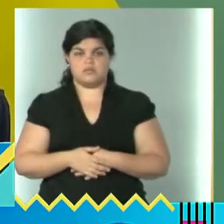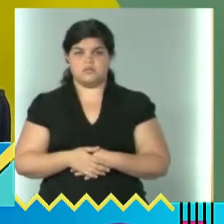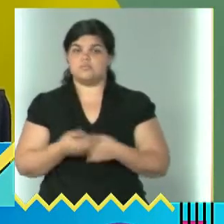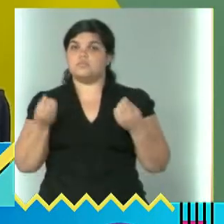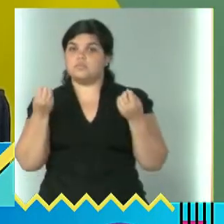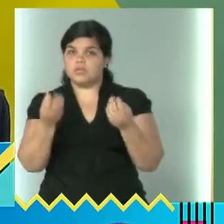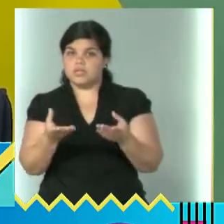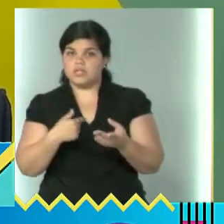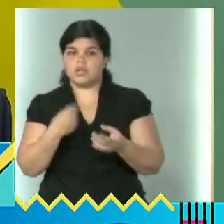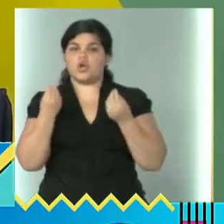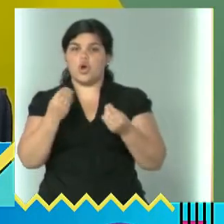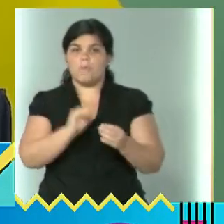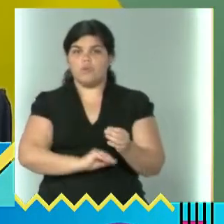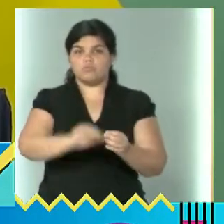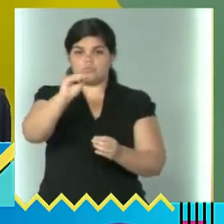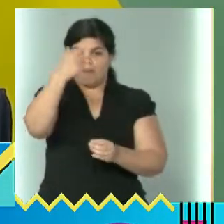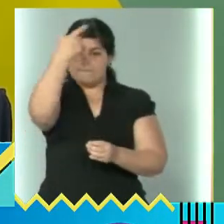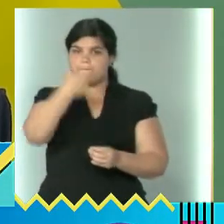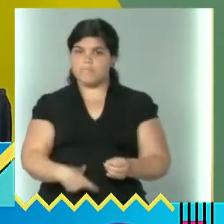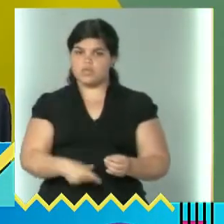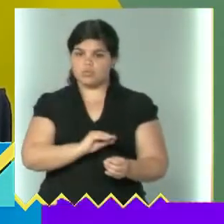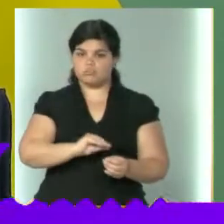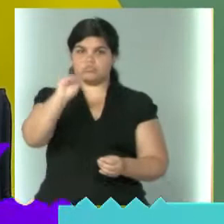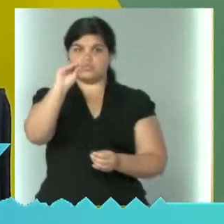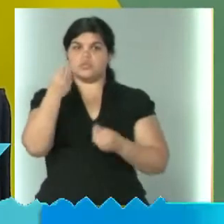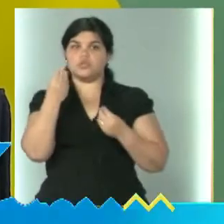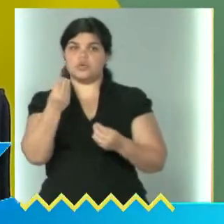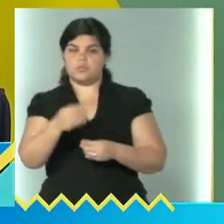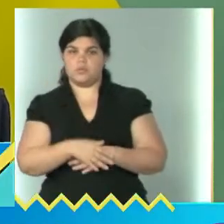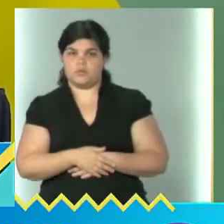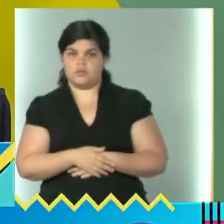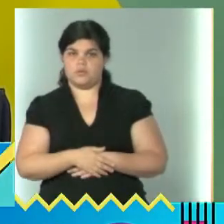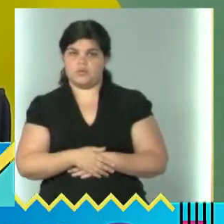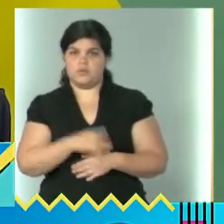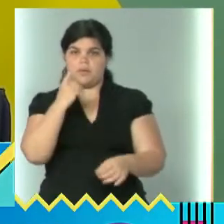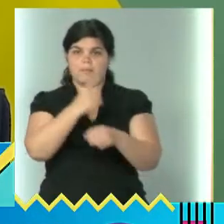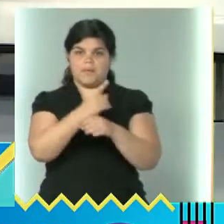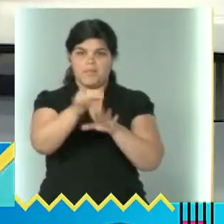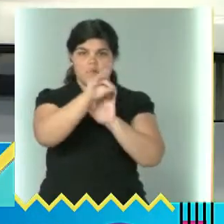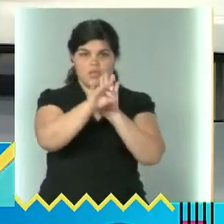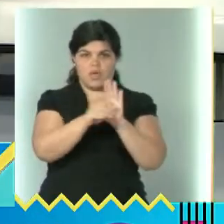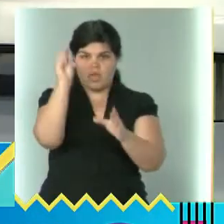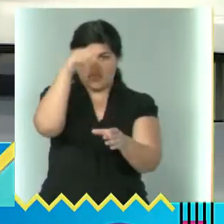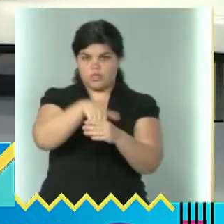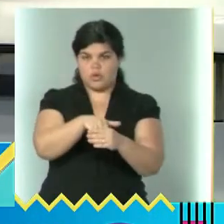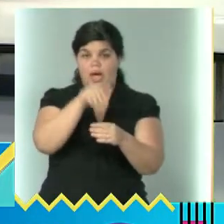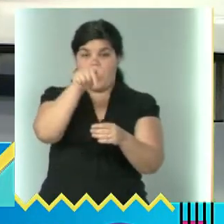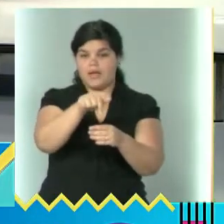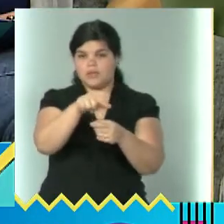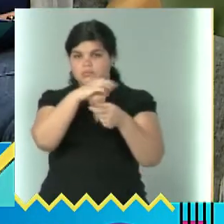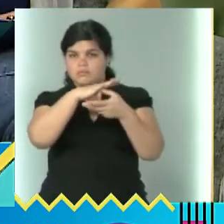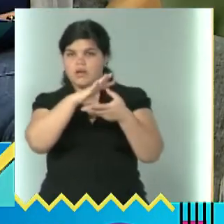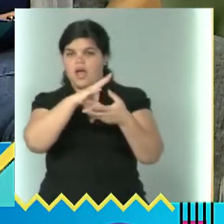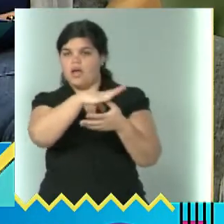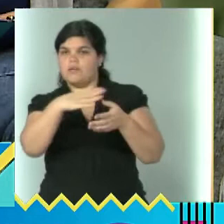se arma un perfil de alguien? Vía las cookies y después los algoritmos, ¿no es cierto? Que registran tus preferencias aquí